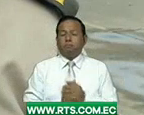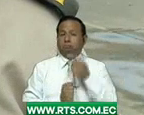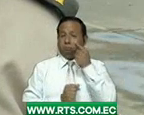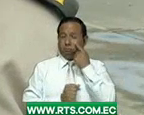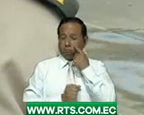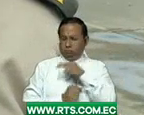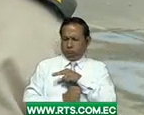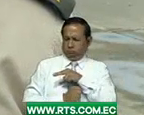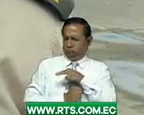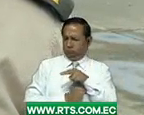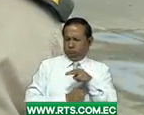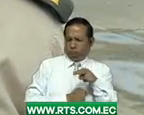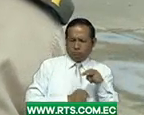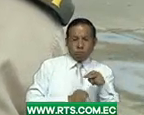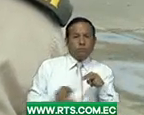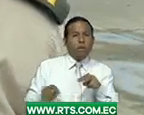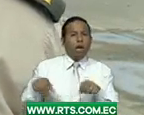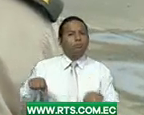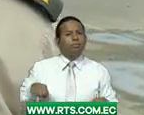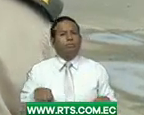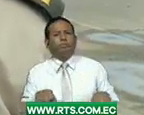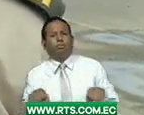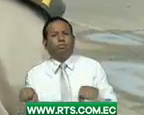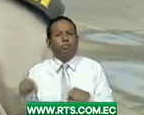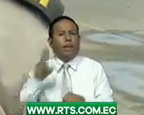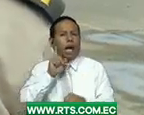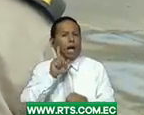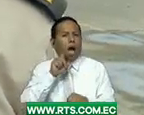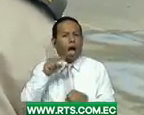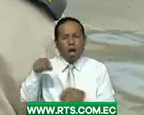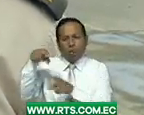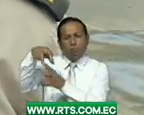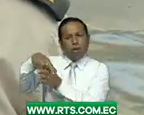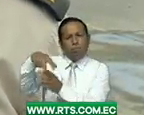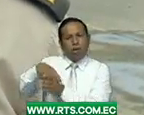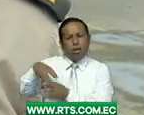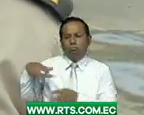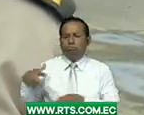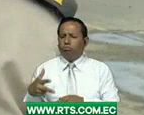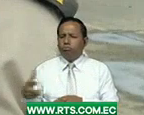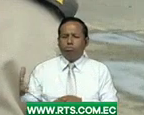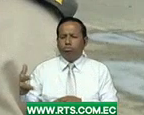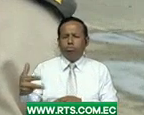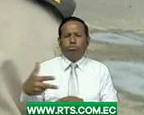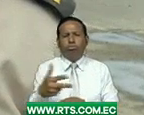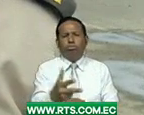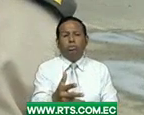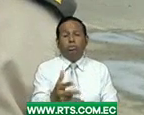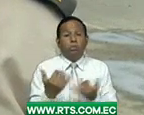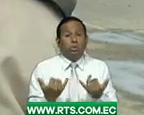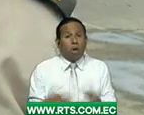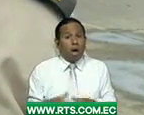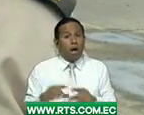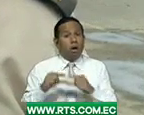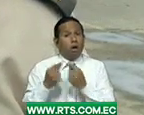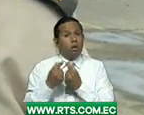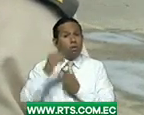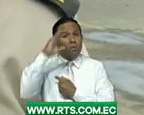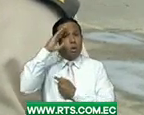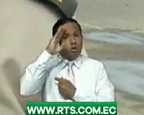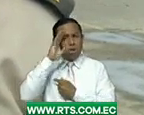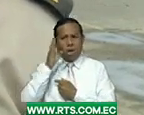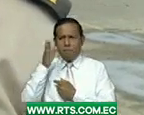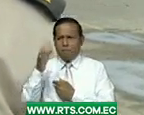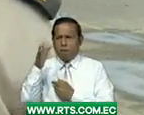que son 2 individuos a bordo de una motocicleta color negra. Al momento igual las unidades se encuentran también realizando todas